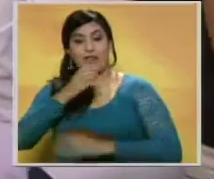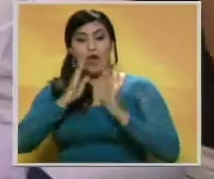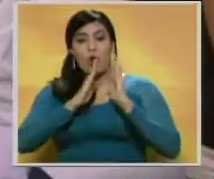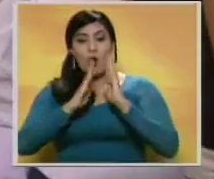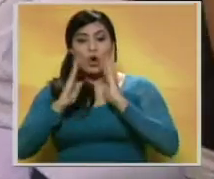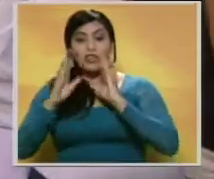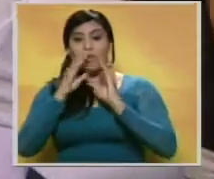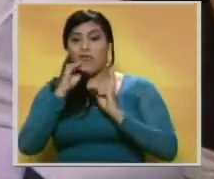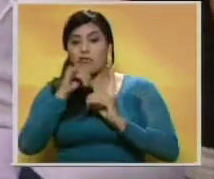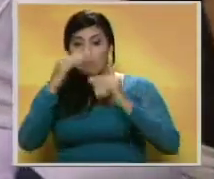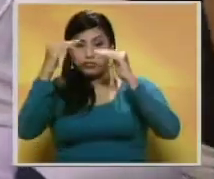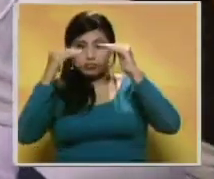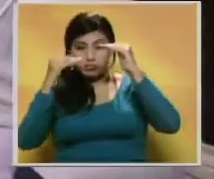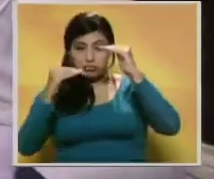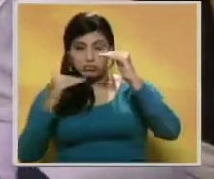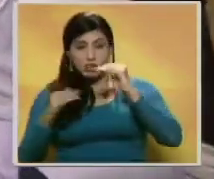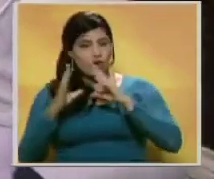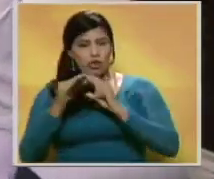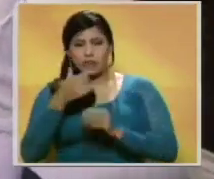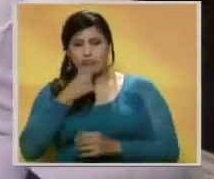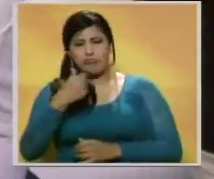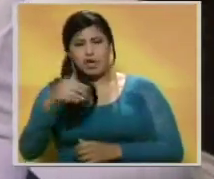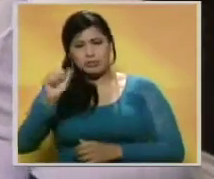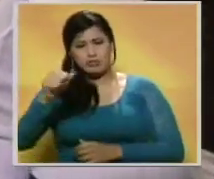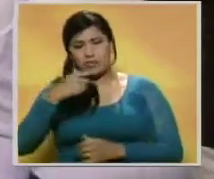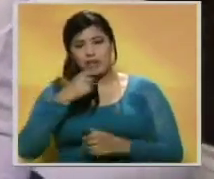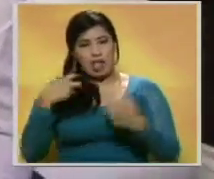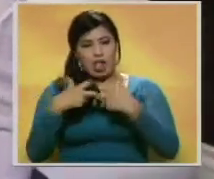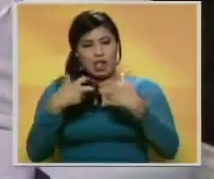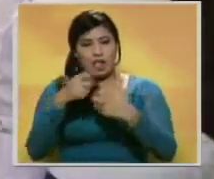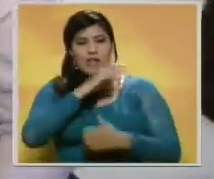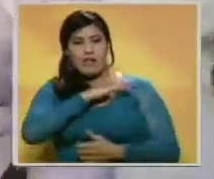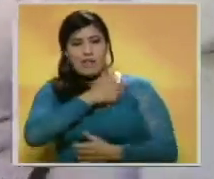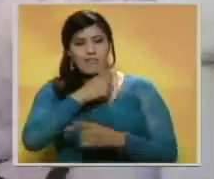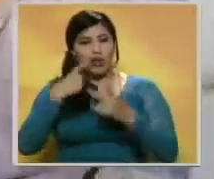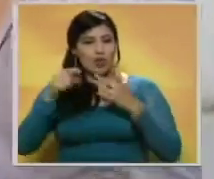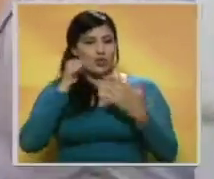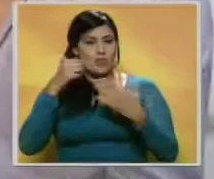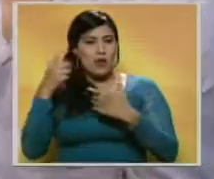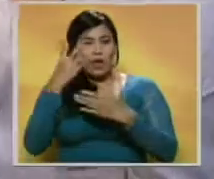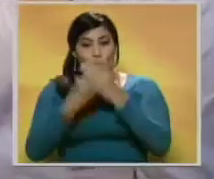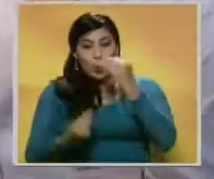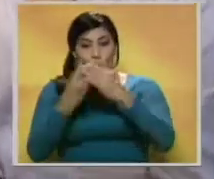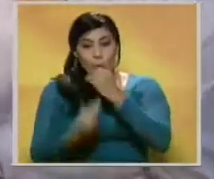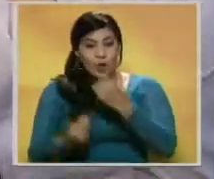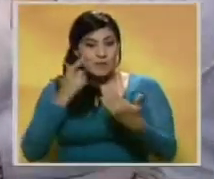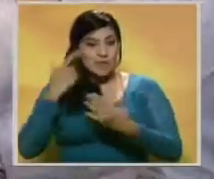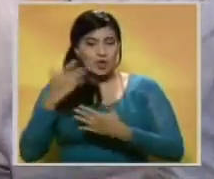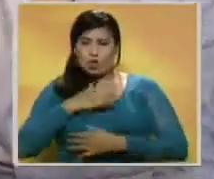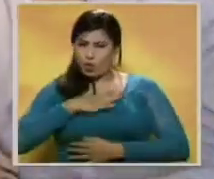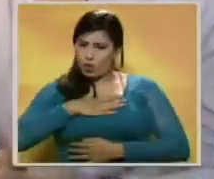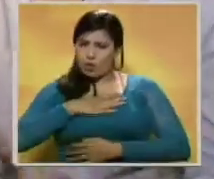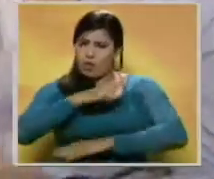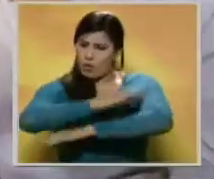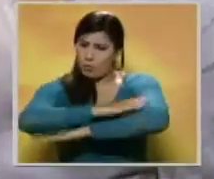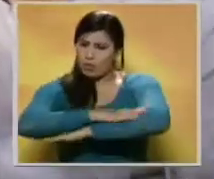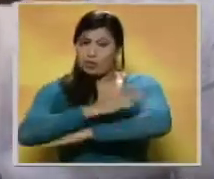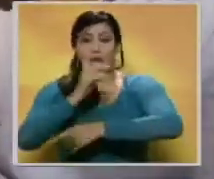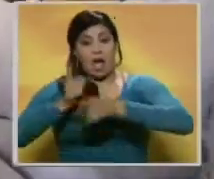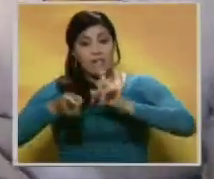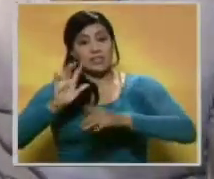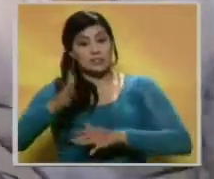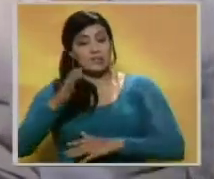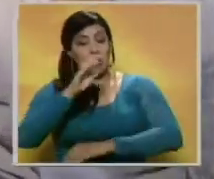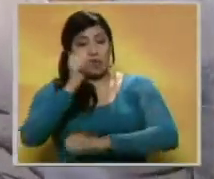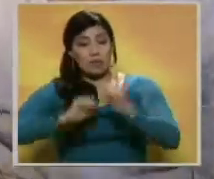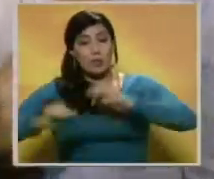ordenar todo el noticiero. Relajadito, sencillito. Sí, sencillito, pelear con Lirio, pelear con Mónica que se escapa. Pero si nos portamos tan bien. Bueno, a veces, más o